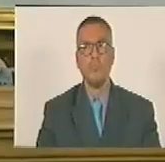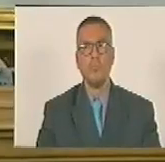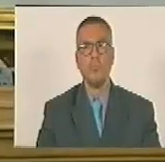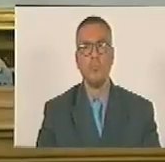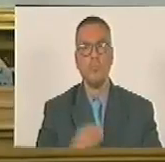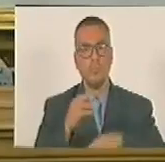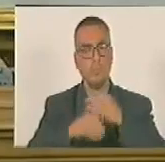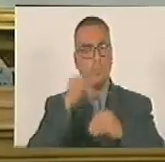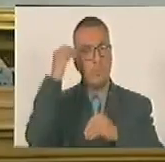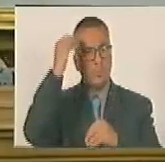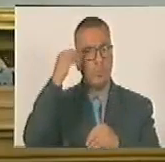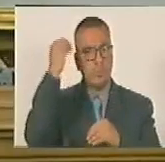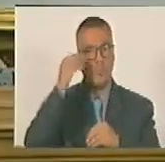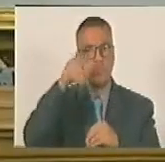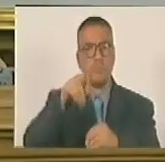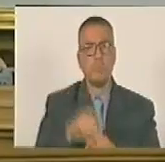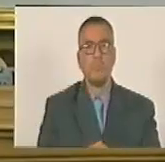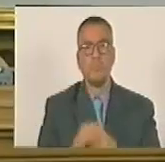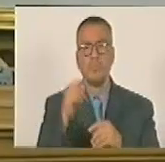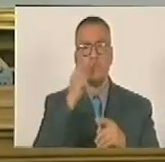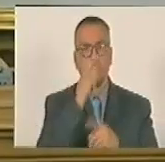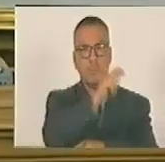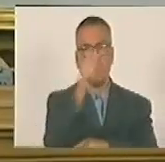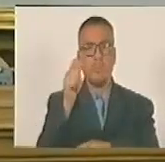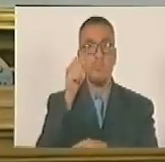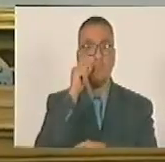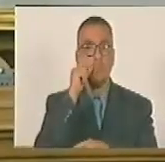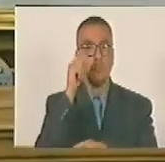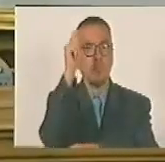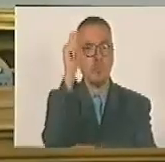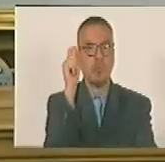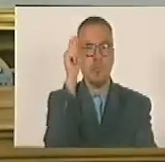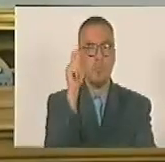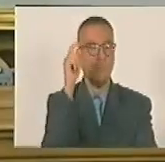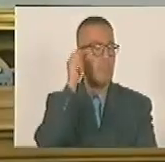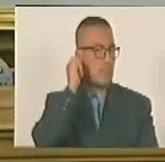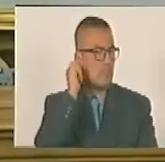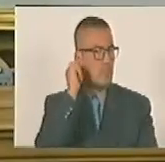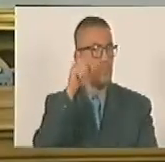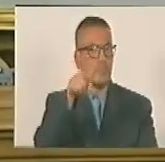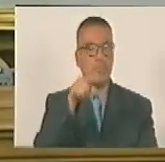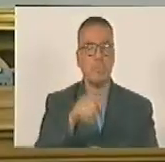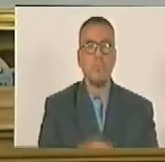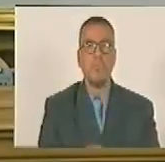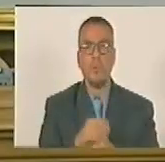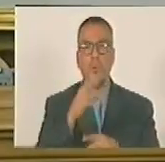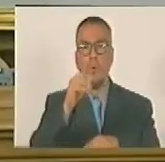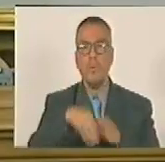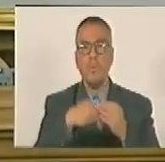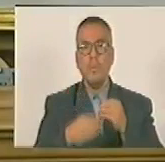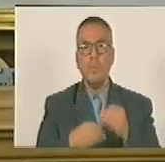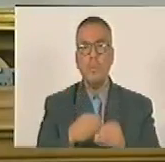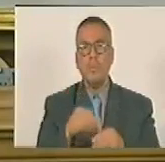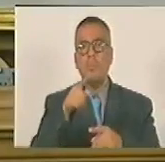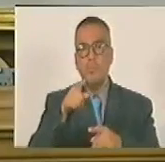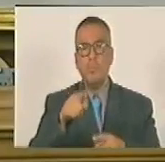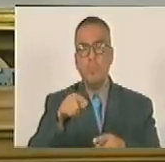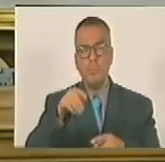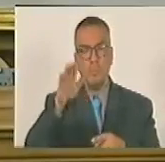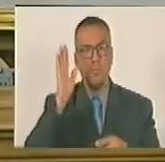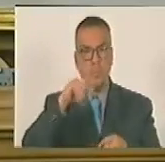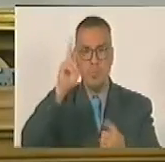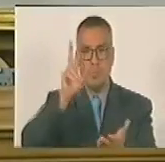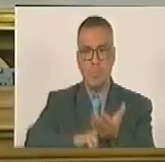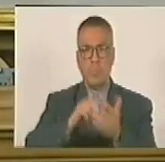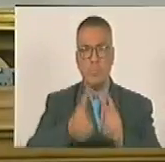En consideración, las honorables diputadas y los honorables diputados que estén a favor de